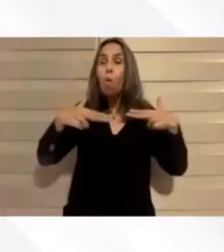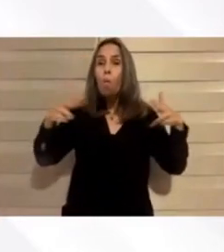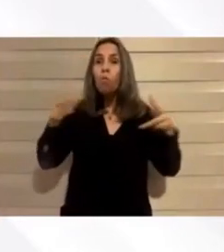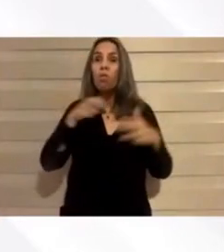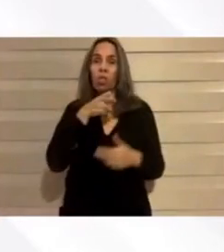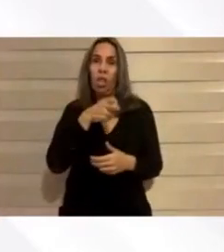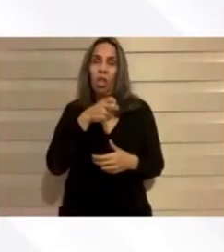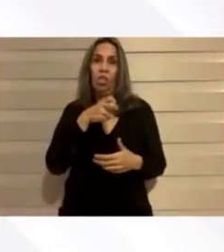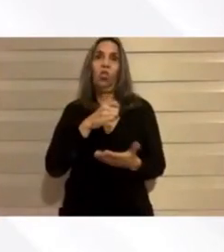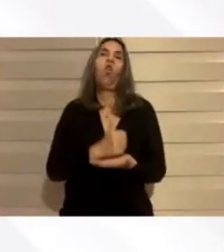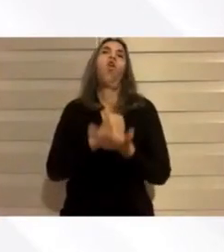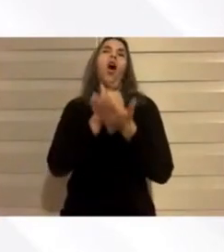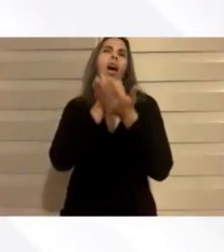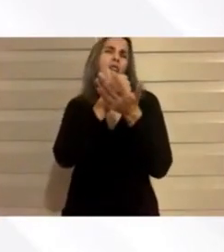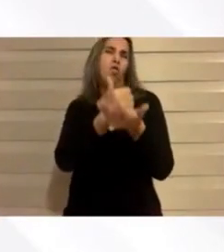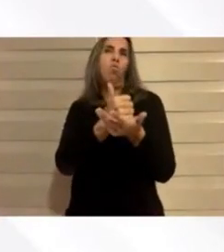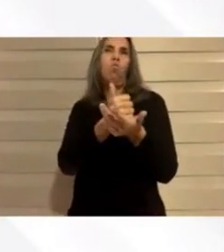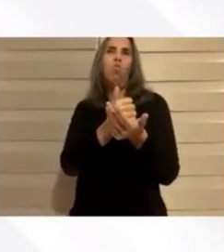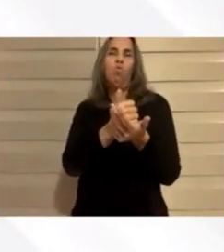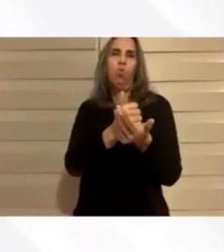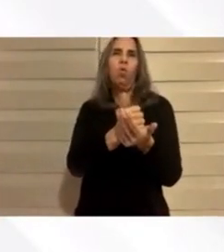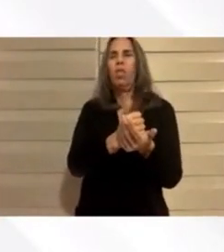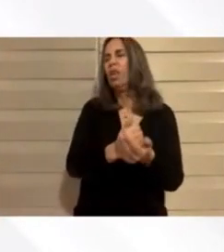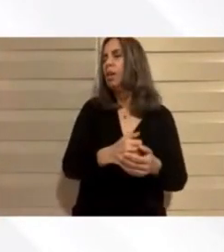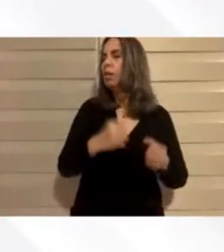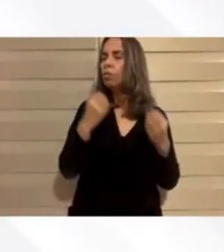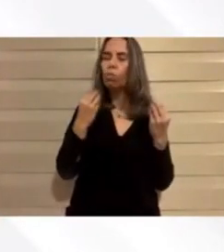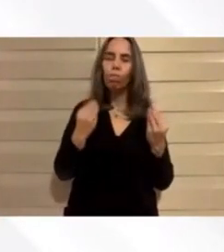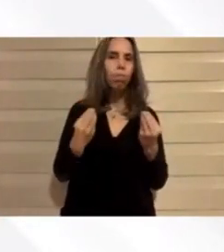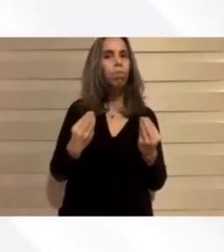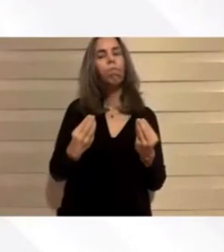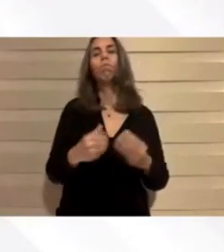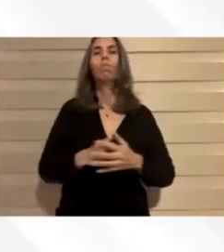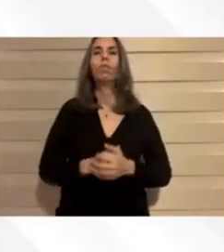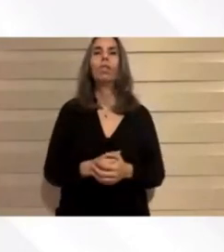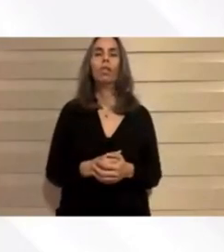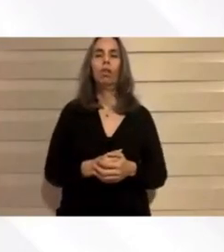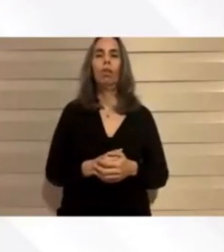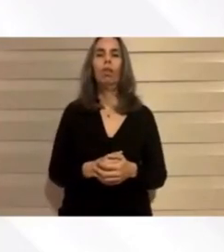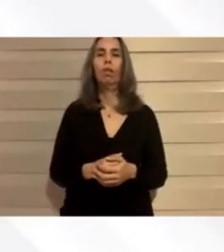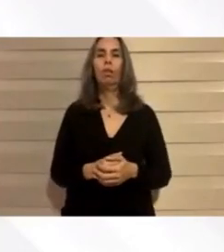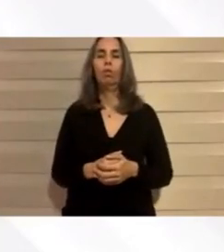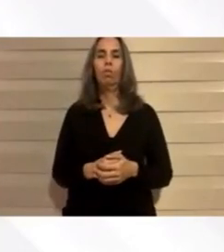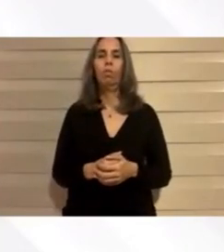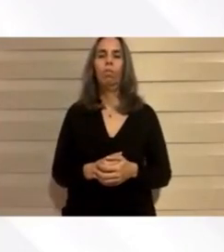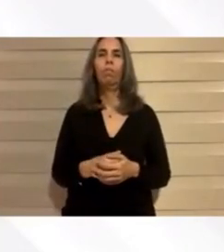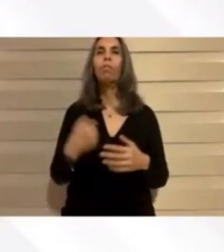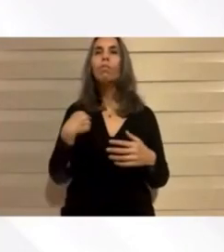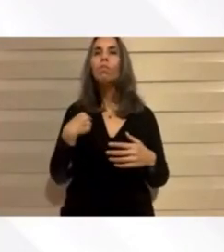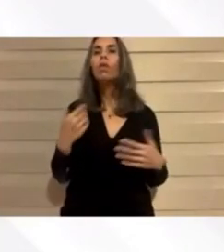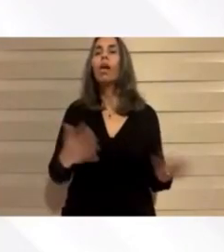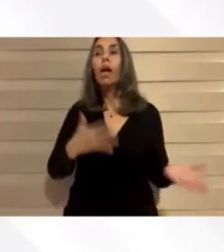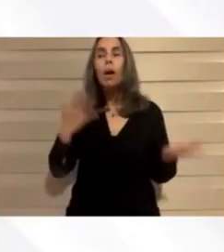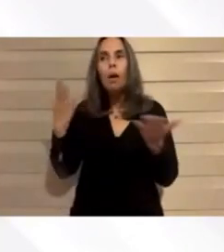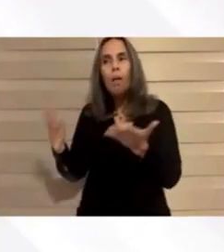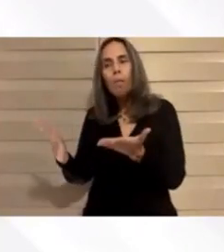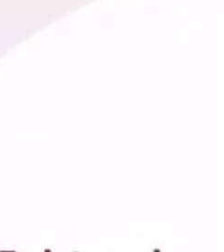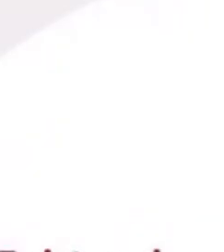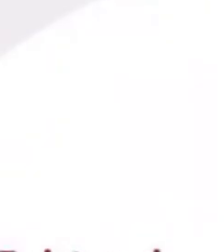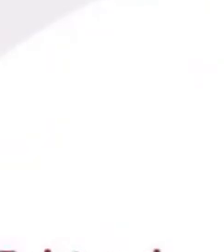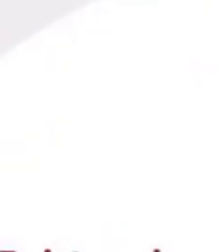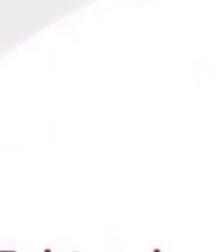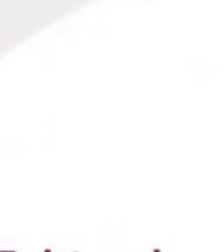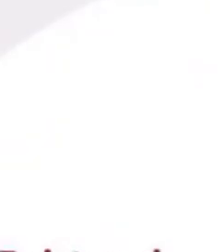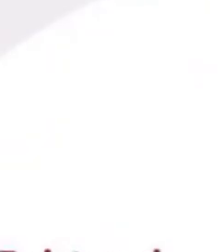gente fuera de sí misma durante horas. Para mí es un honor presentar a Dolores Beistegui,